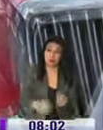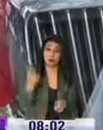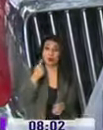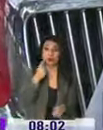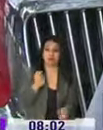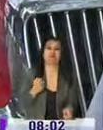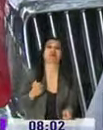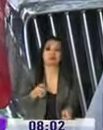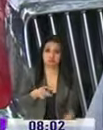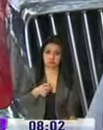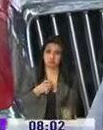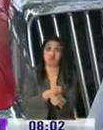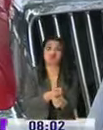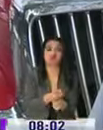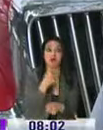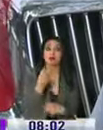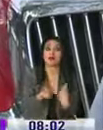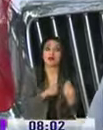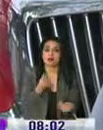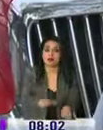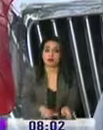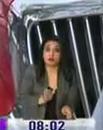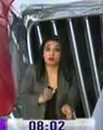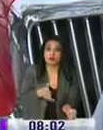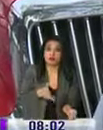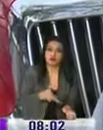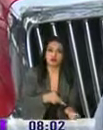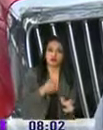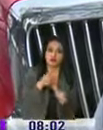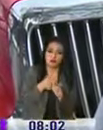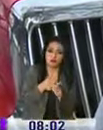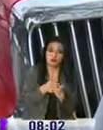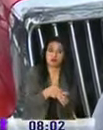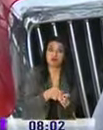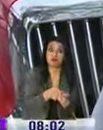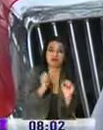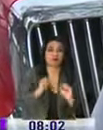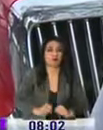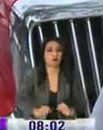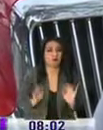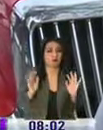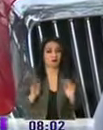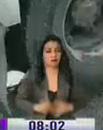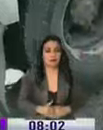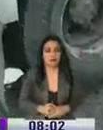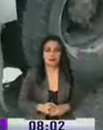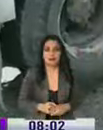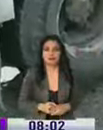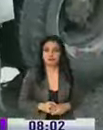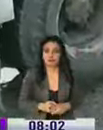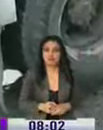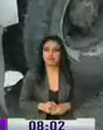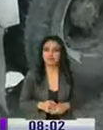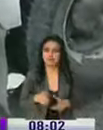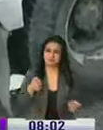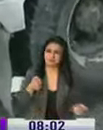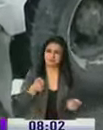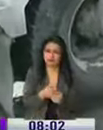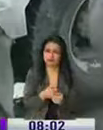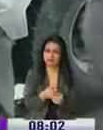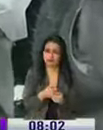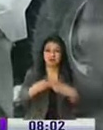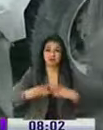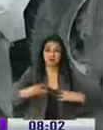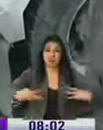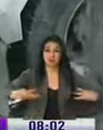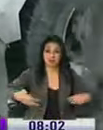para que no sea mayor fuerte el golpe, le aflojé para poder avanzar un poco para que no suceda mayores cosas. Del impacto, el material de construcción